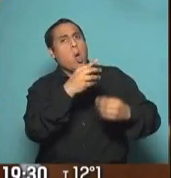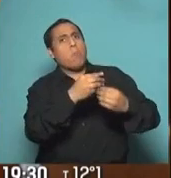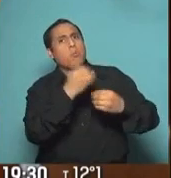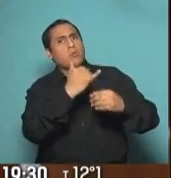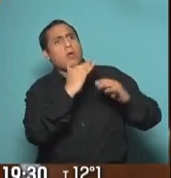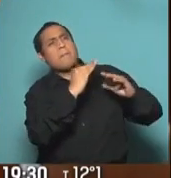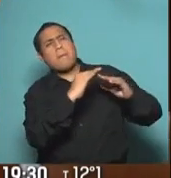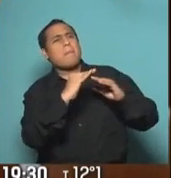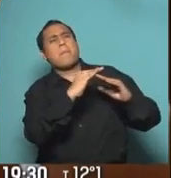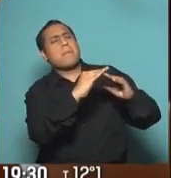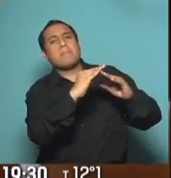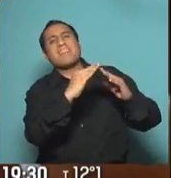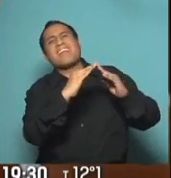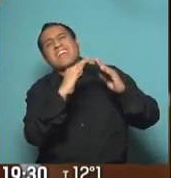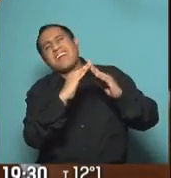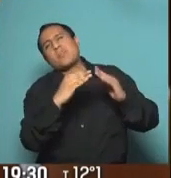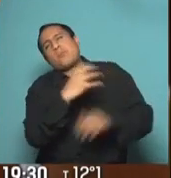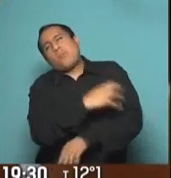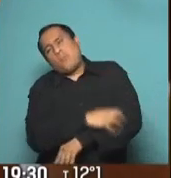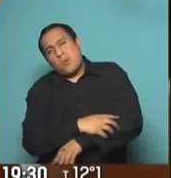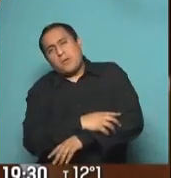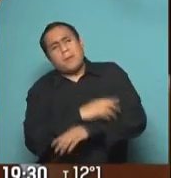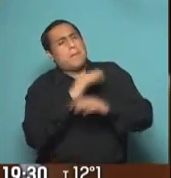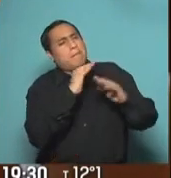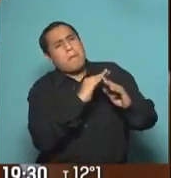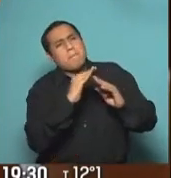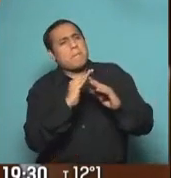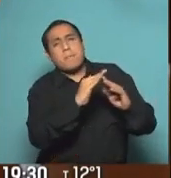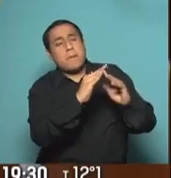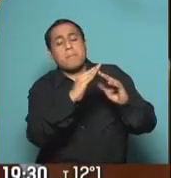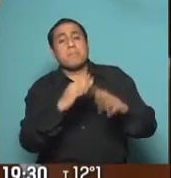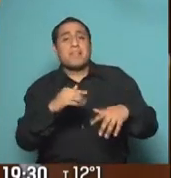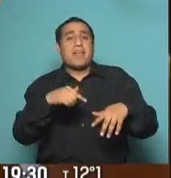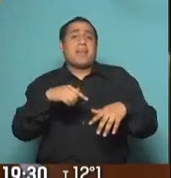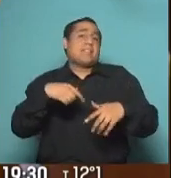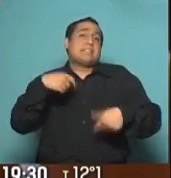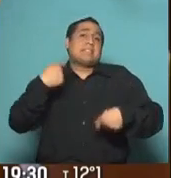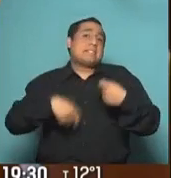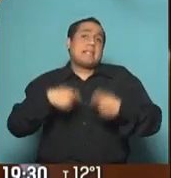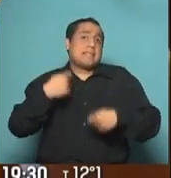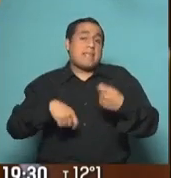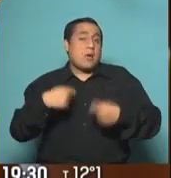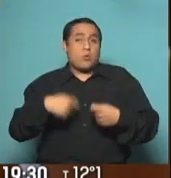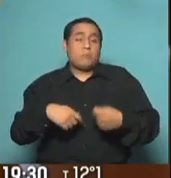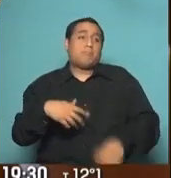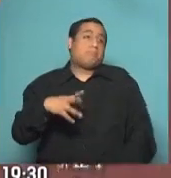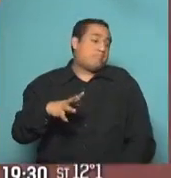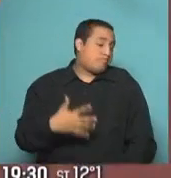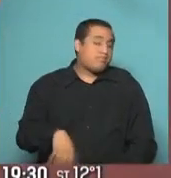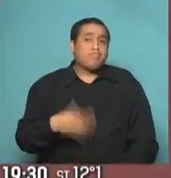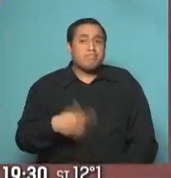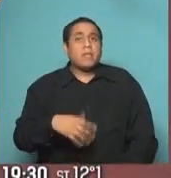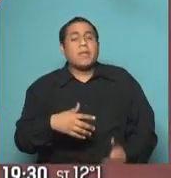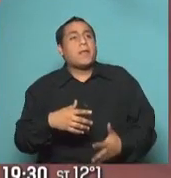país es la principal provincia con que no se han podido todavía superar y generar